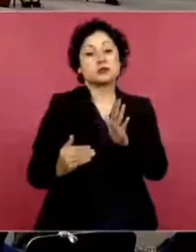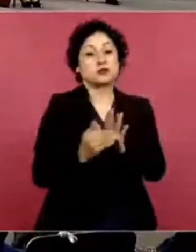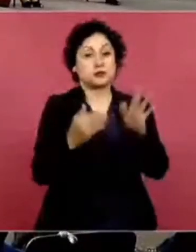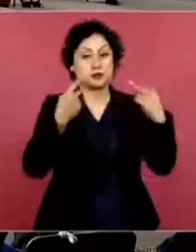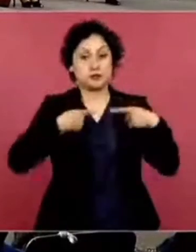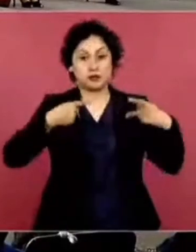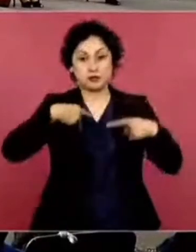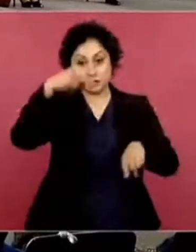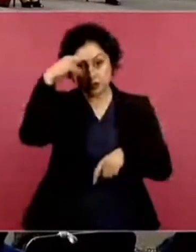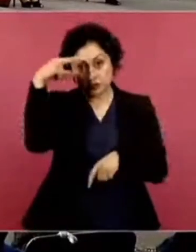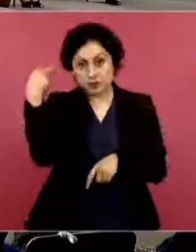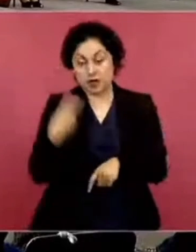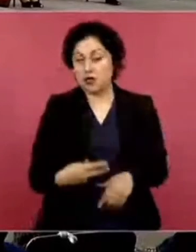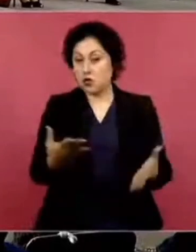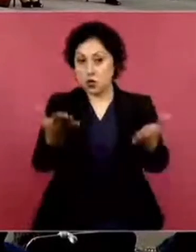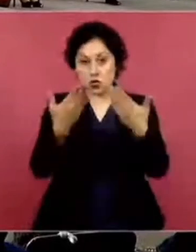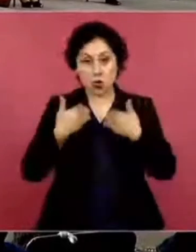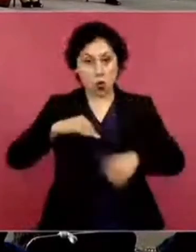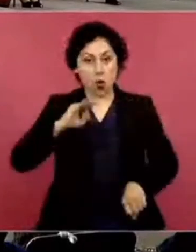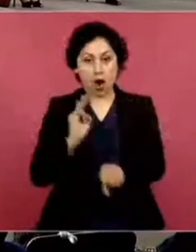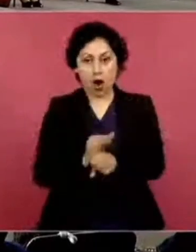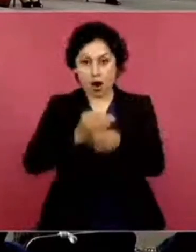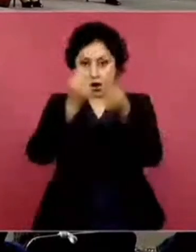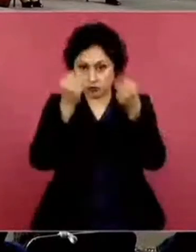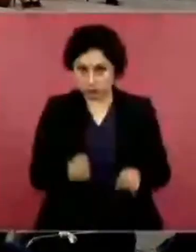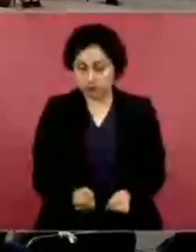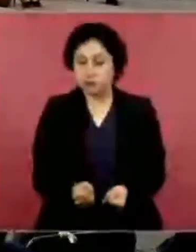seguridad social y que está presente este